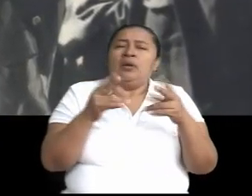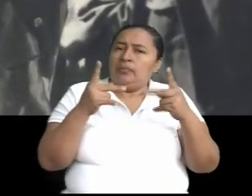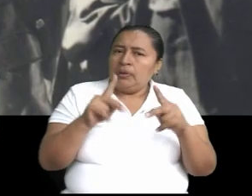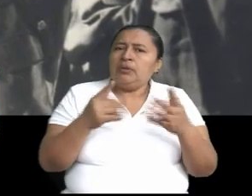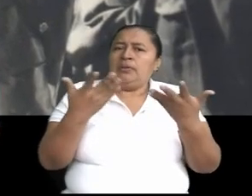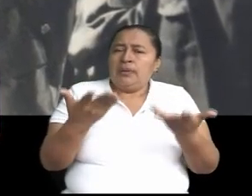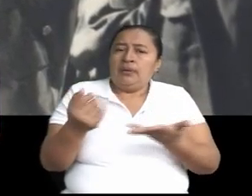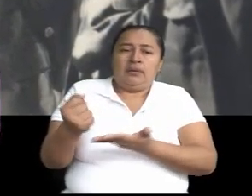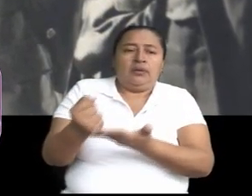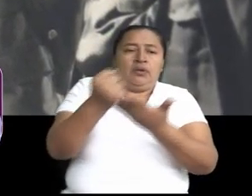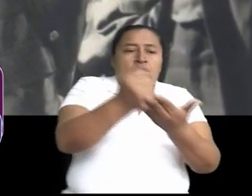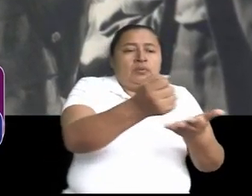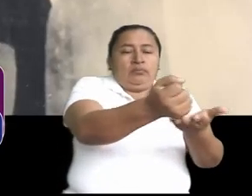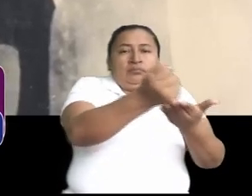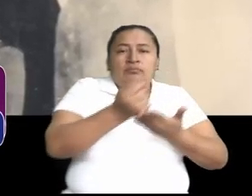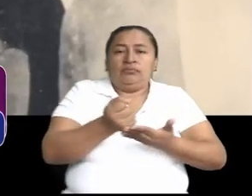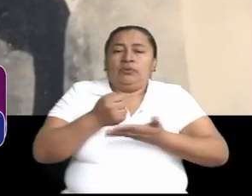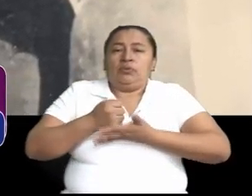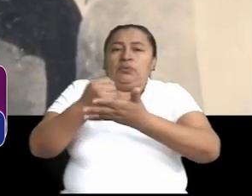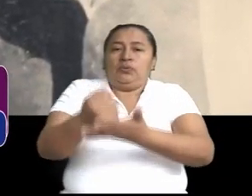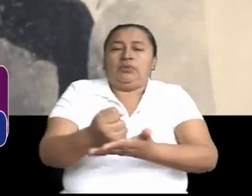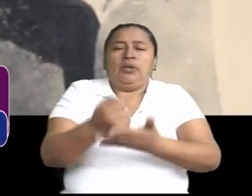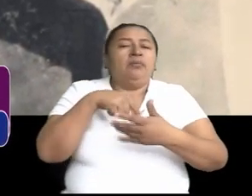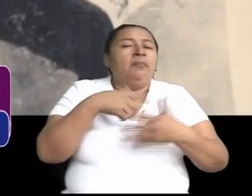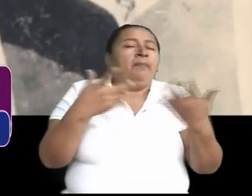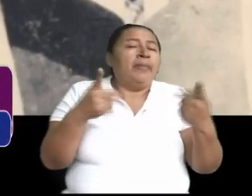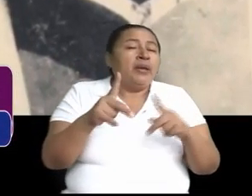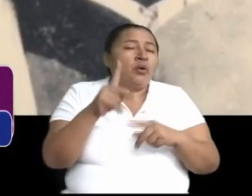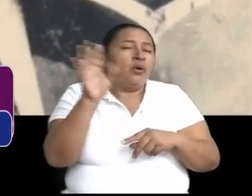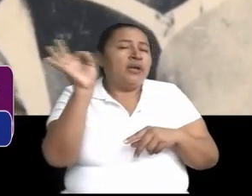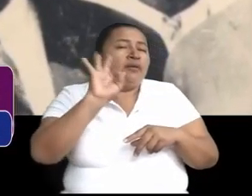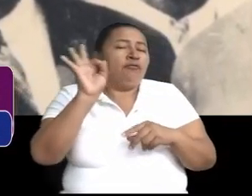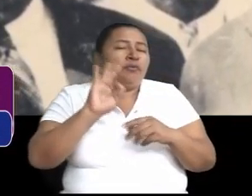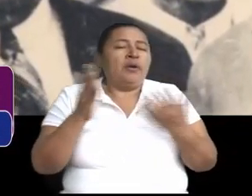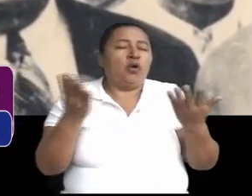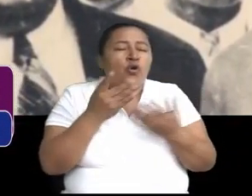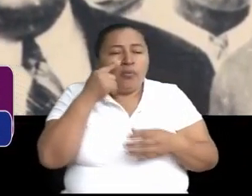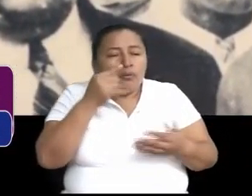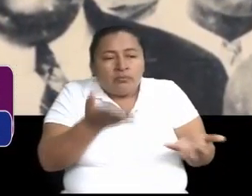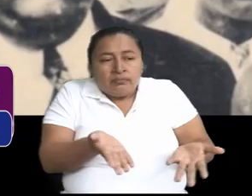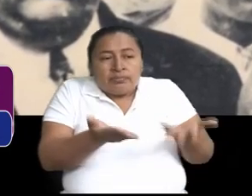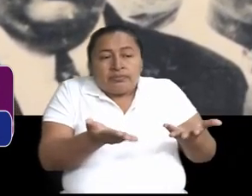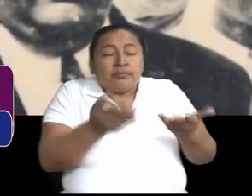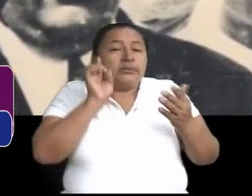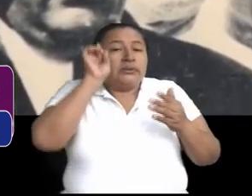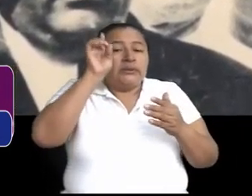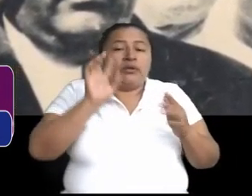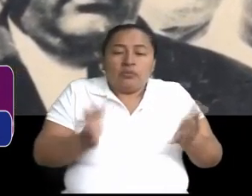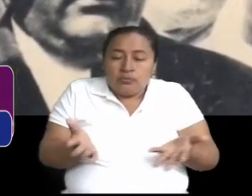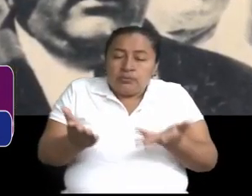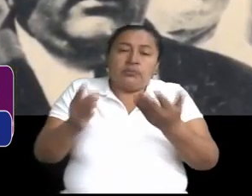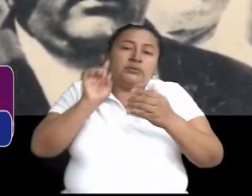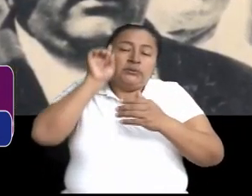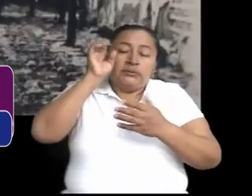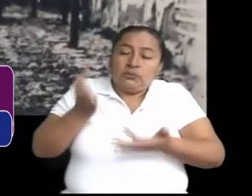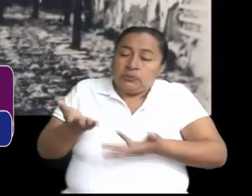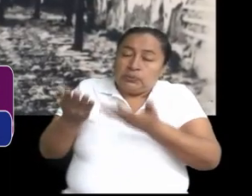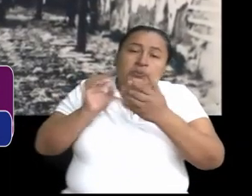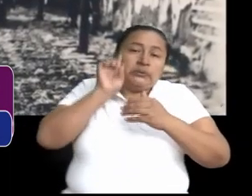de cooperación en términos de ver cómo se impulsa el desarrollo en estos países para